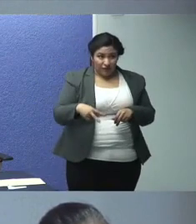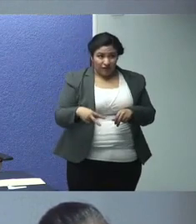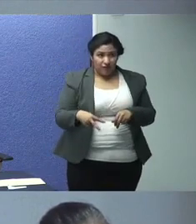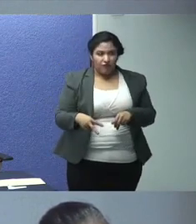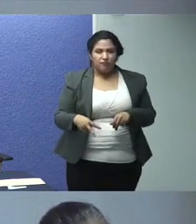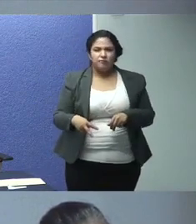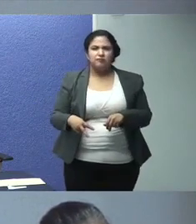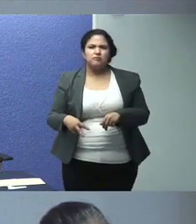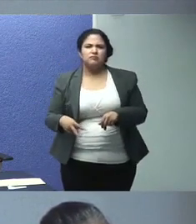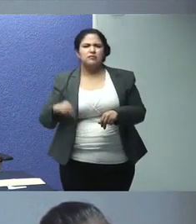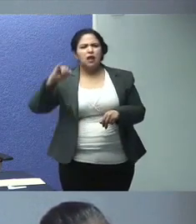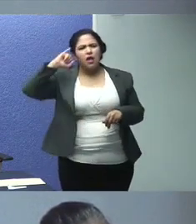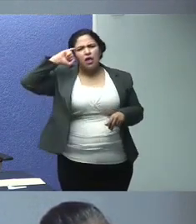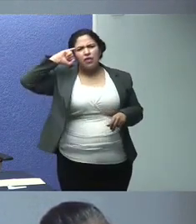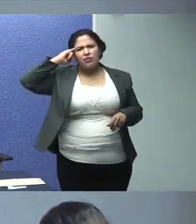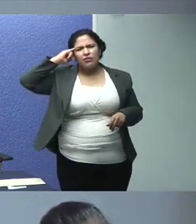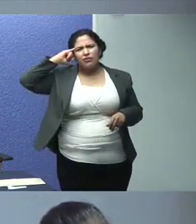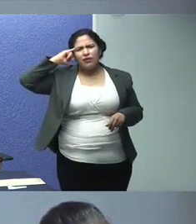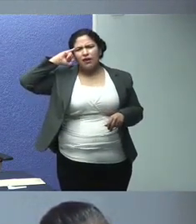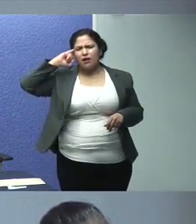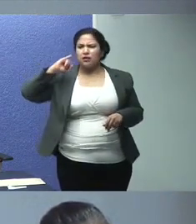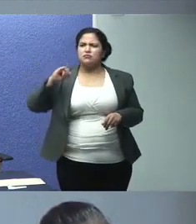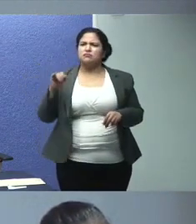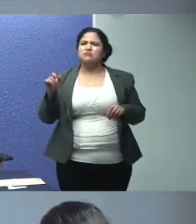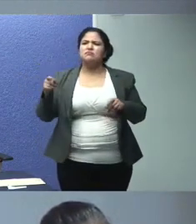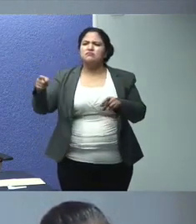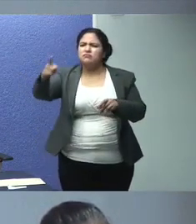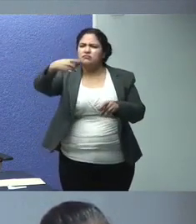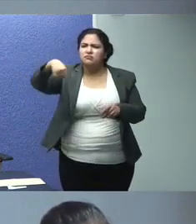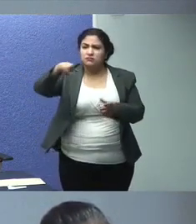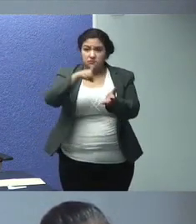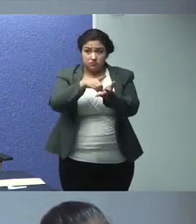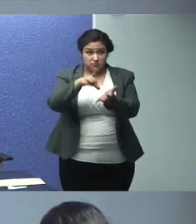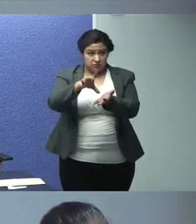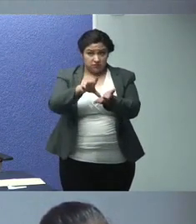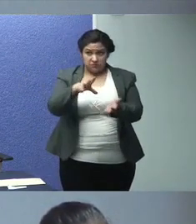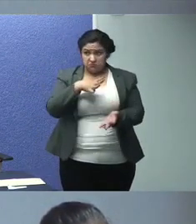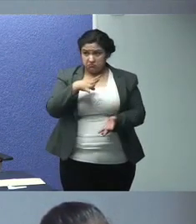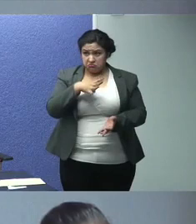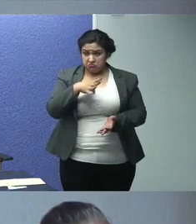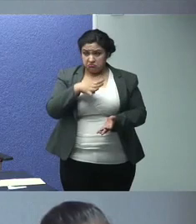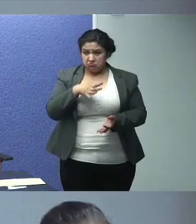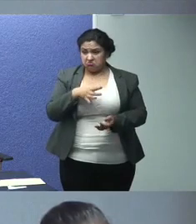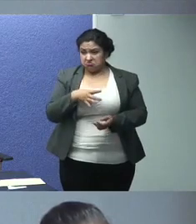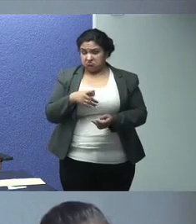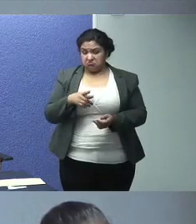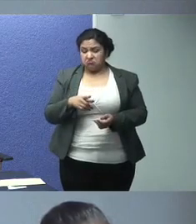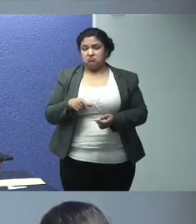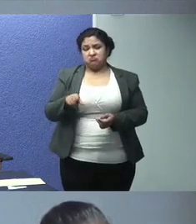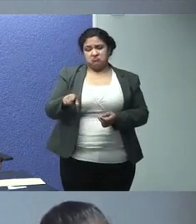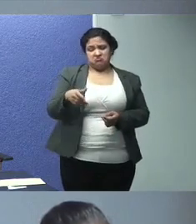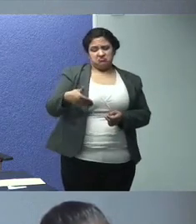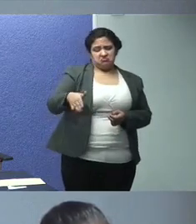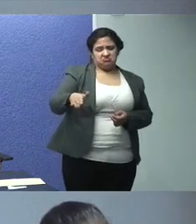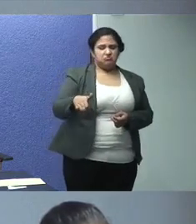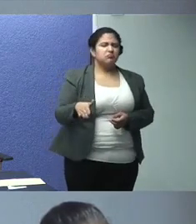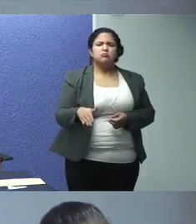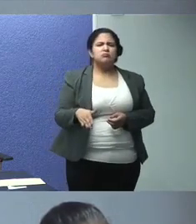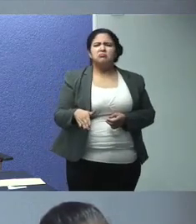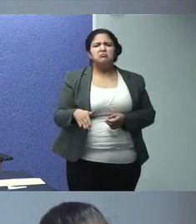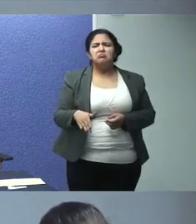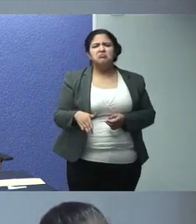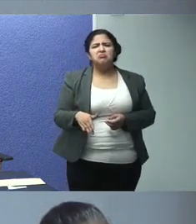existía la discapacidad, y la diferencia tampoco se veía como monstruosa. O sea, y creo yo que eso es